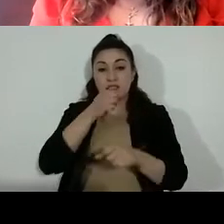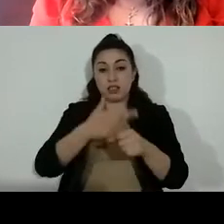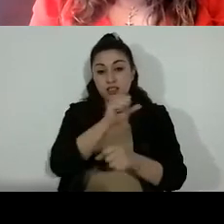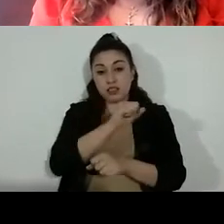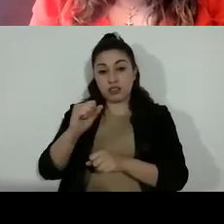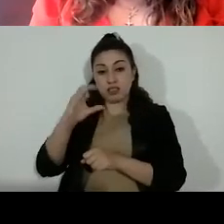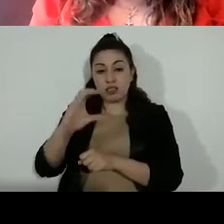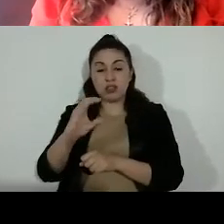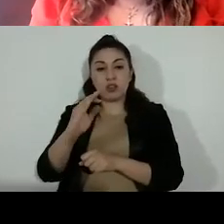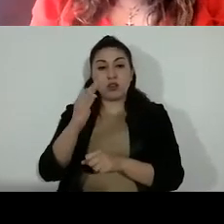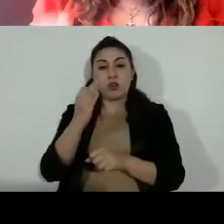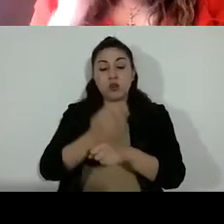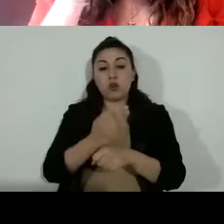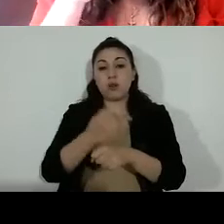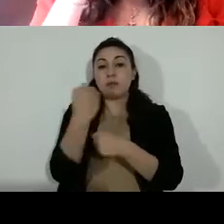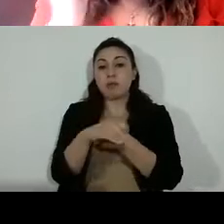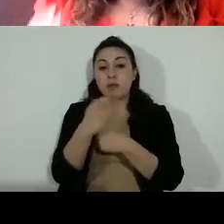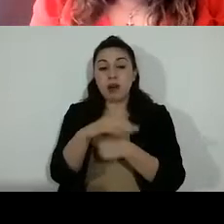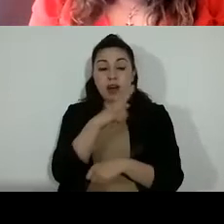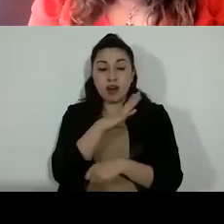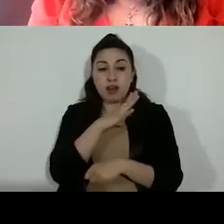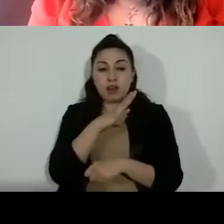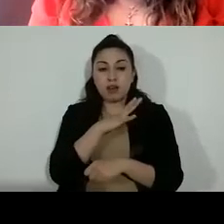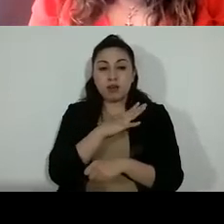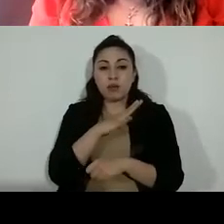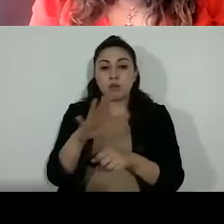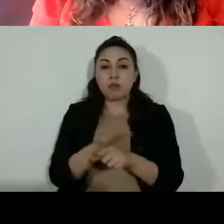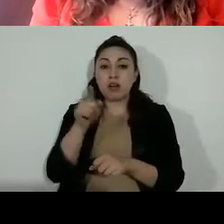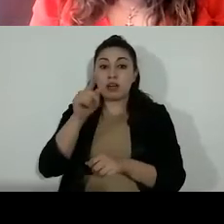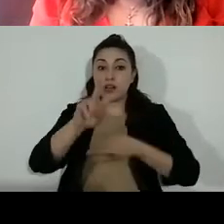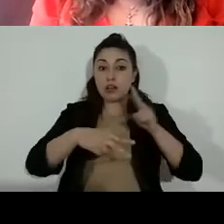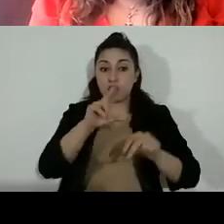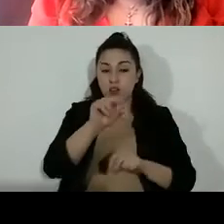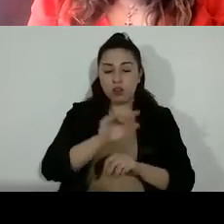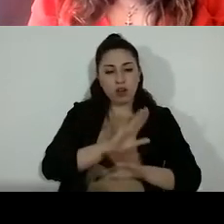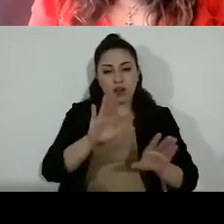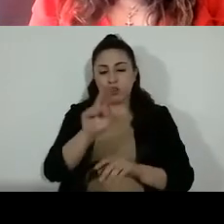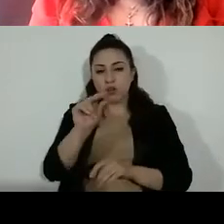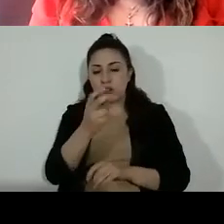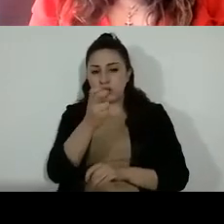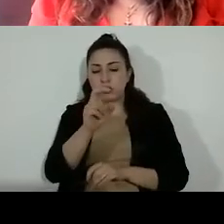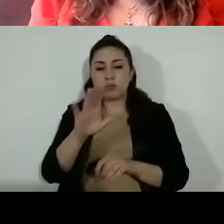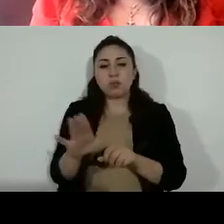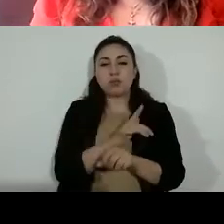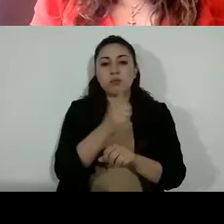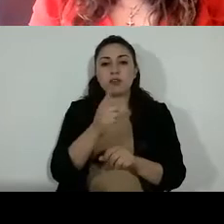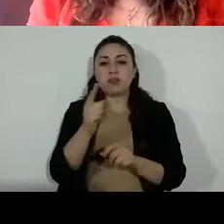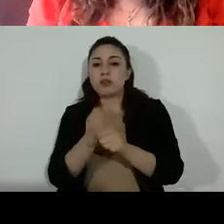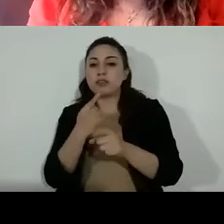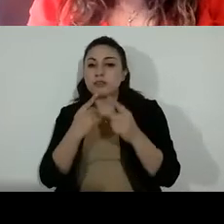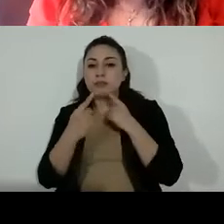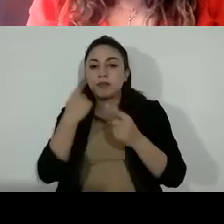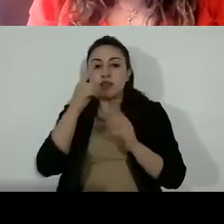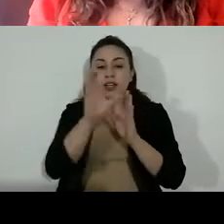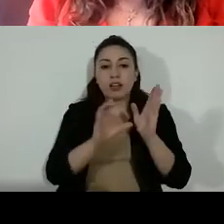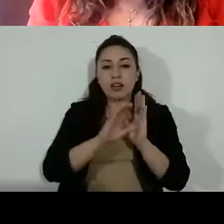se queda como pendiente, no porque no vaya, sino porque precisamente es una cuestión de